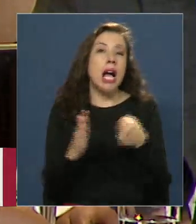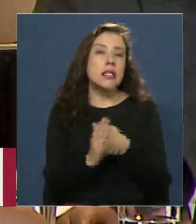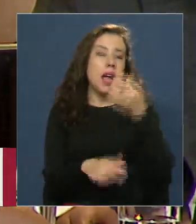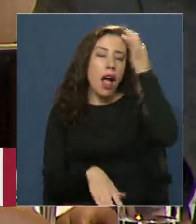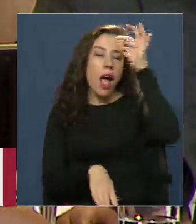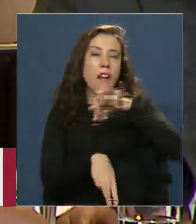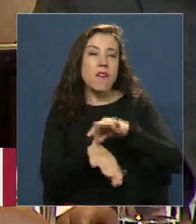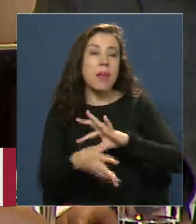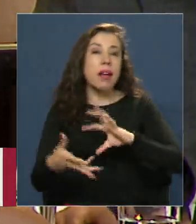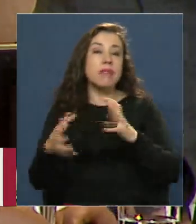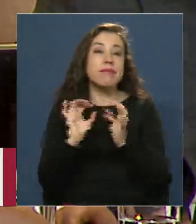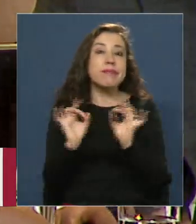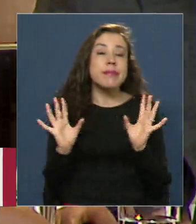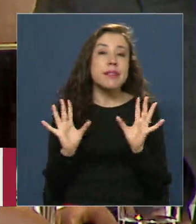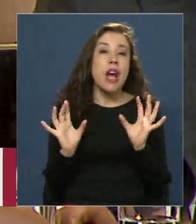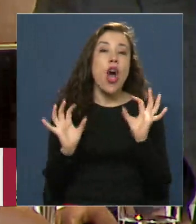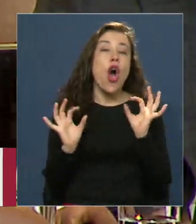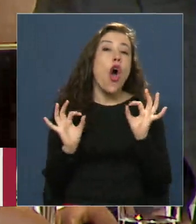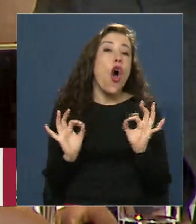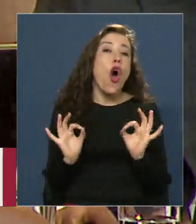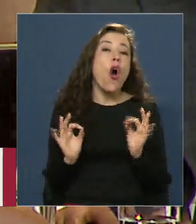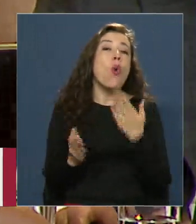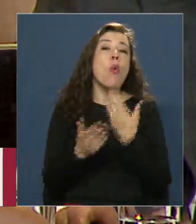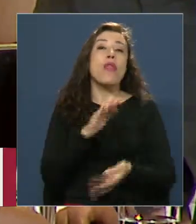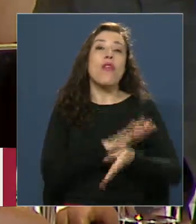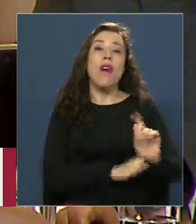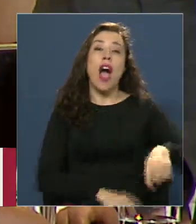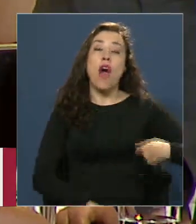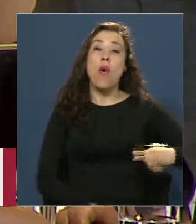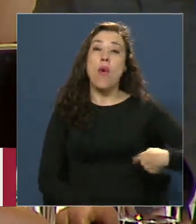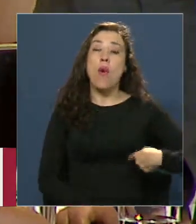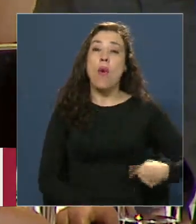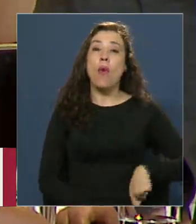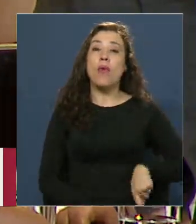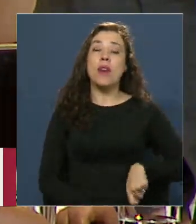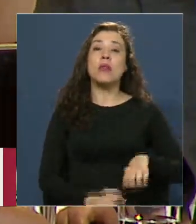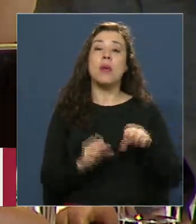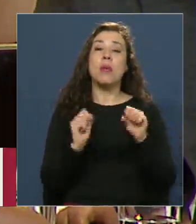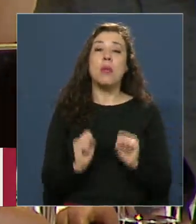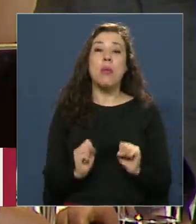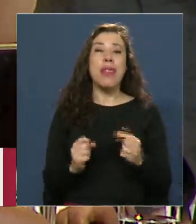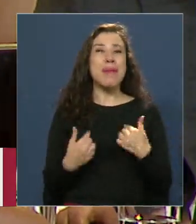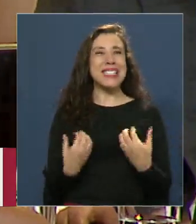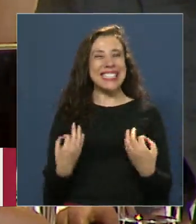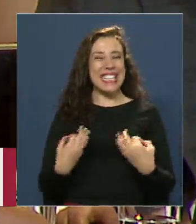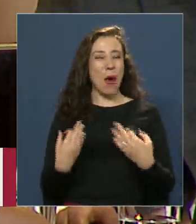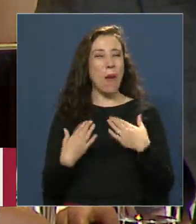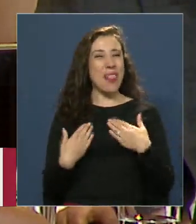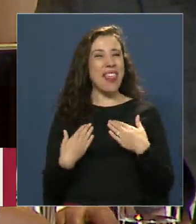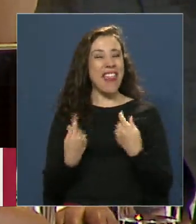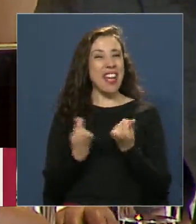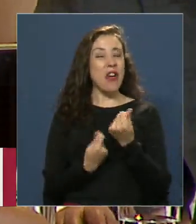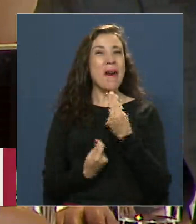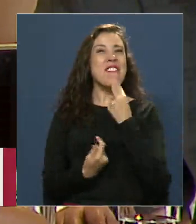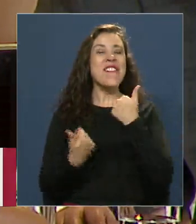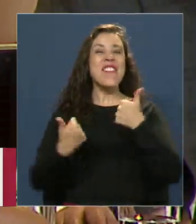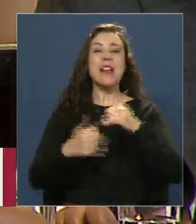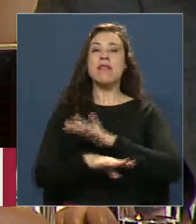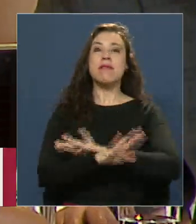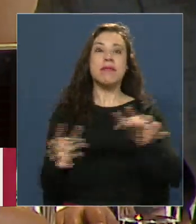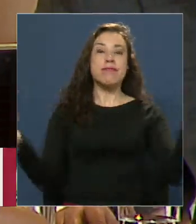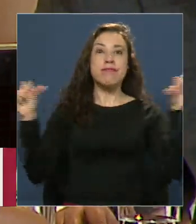enfermedad catastrófica o el solo hecho de jubilarse, se puede provocar la pérdida de la estabilidad con la que se vivía